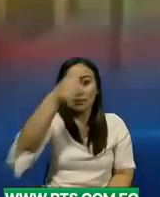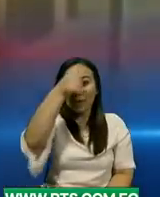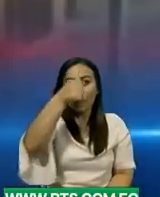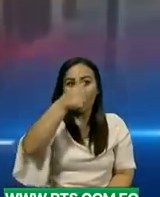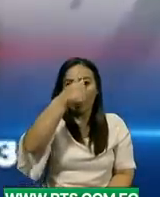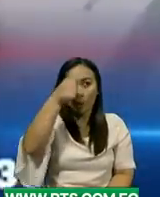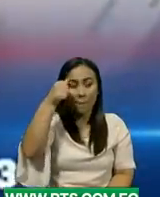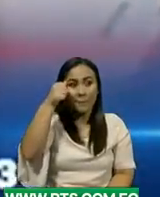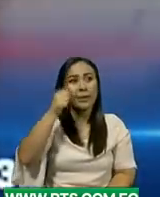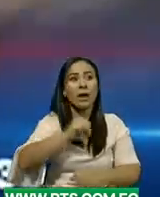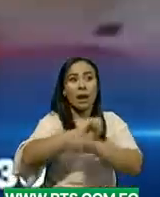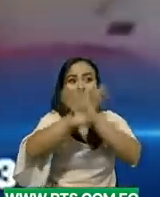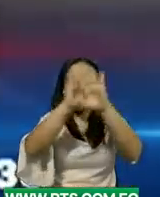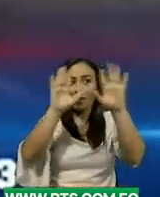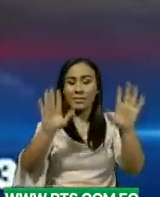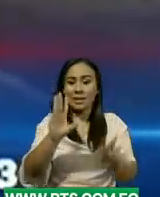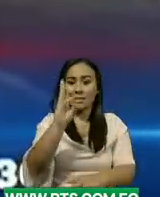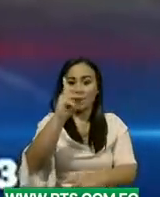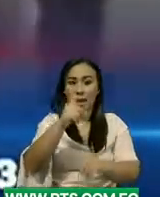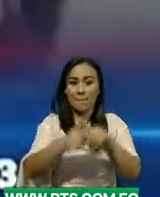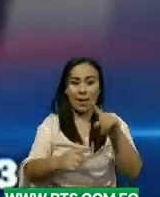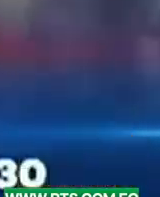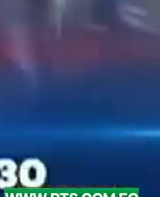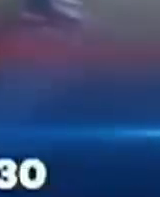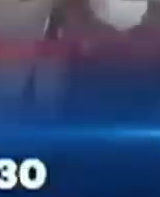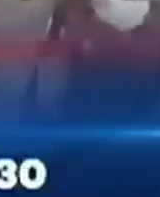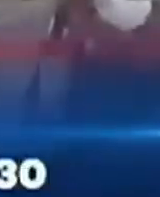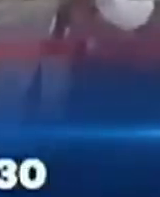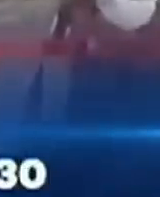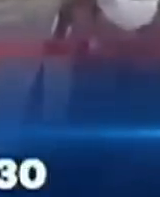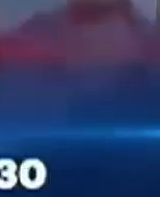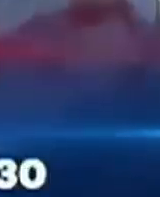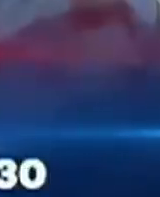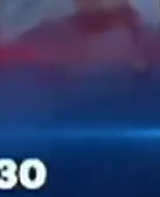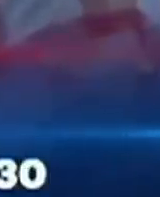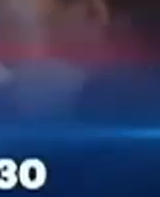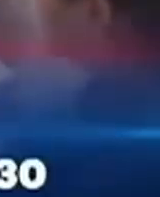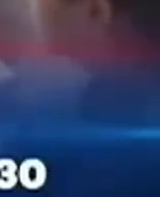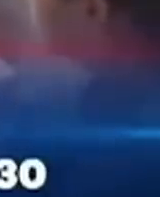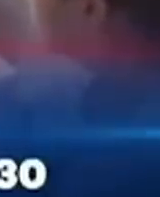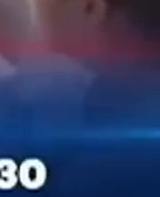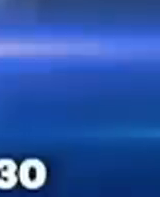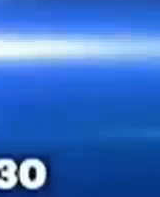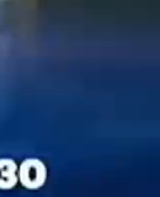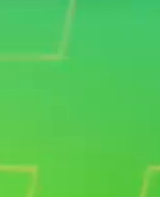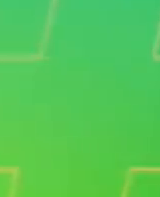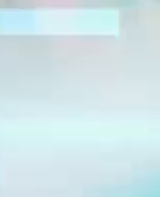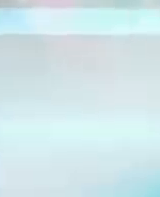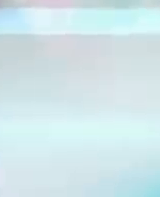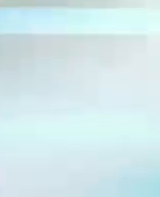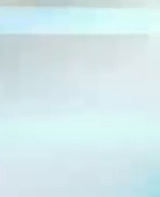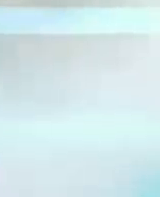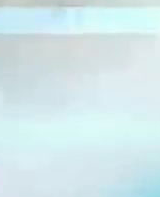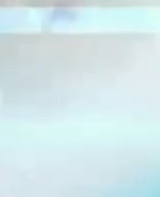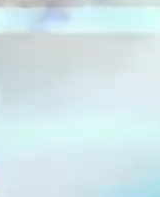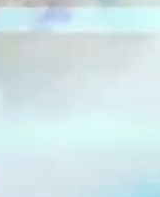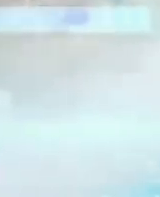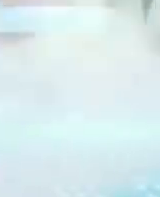sus emisiones, 6 horas 30, 13 horas, 16 horas y 20 horas 30, por RTS.